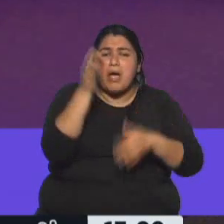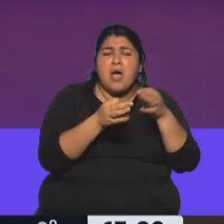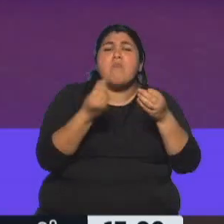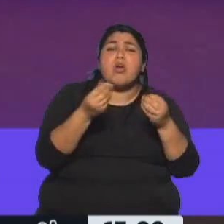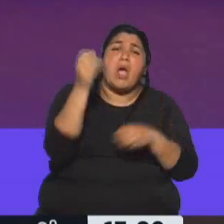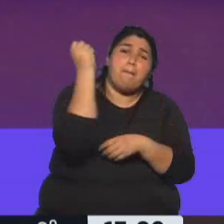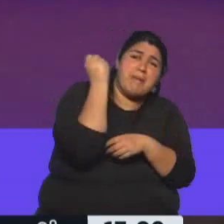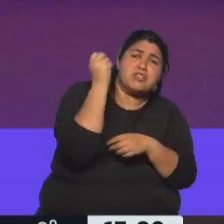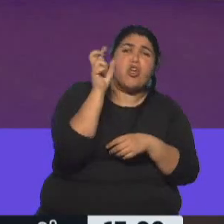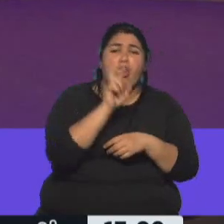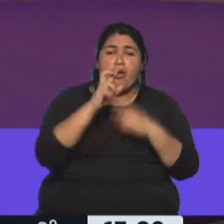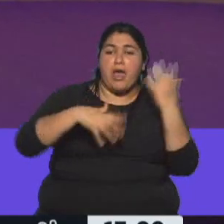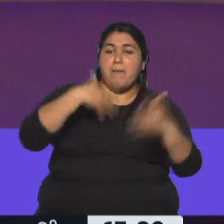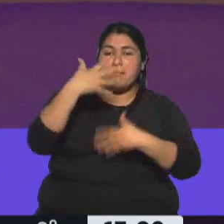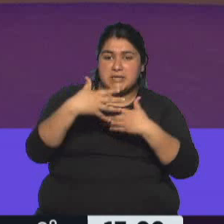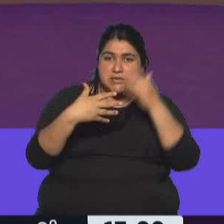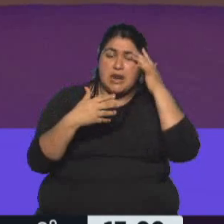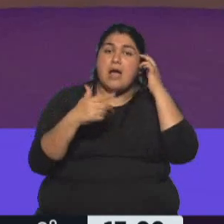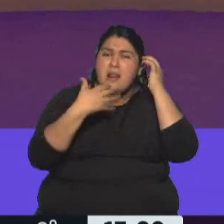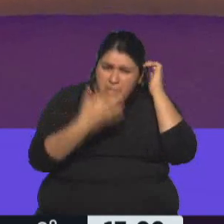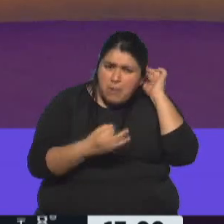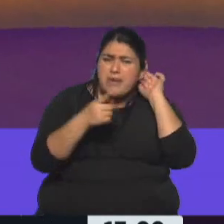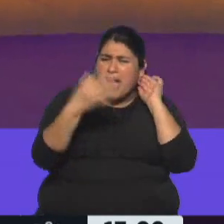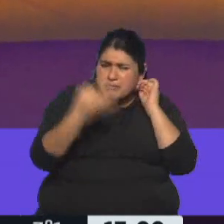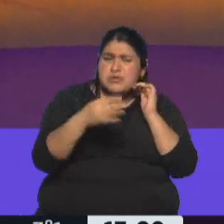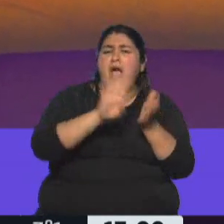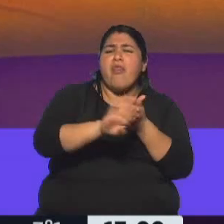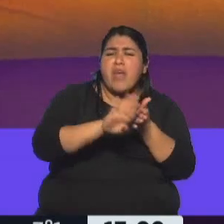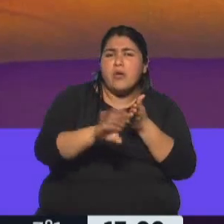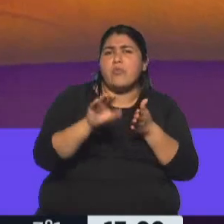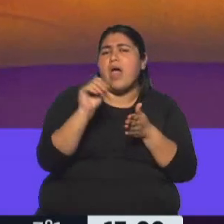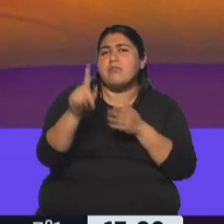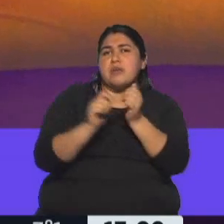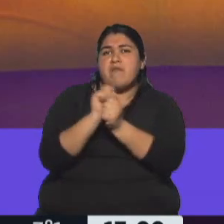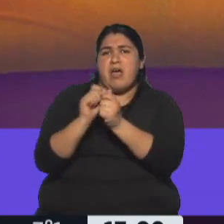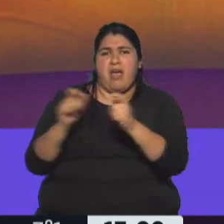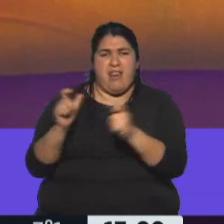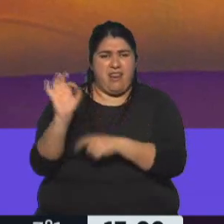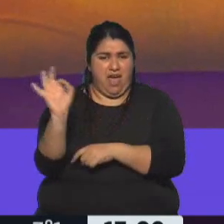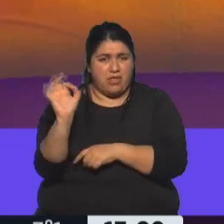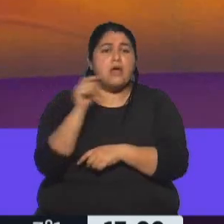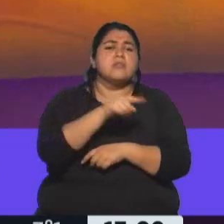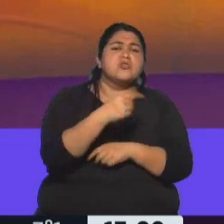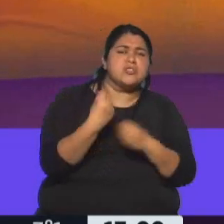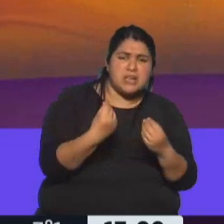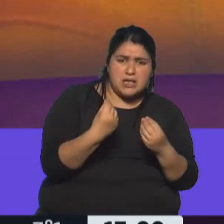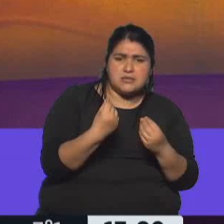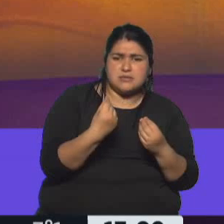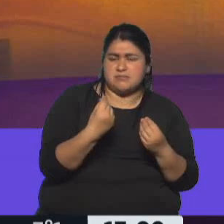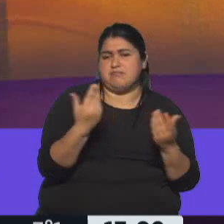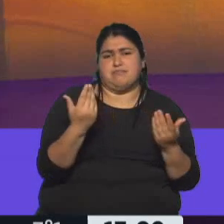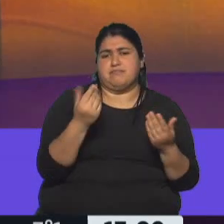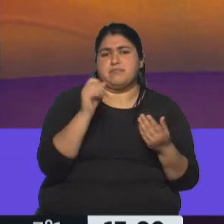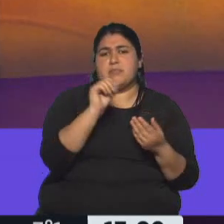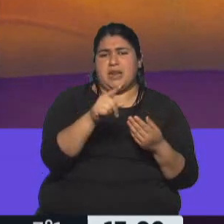pesos. Yo les pregunto, ¿de verdad les parece que tomar deuda en una moneda que vos no emitís es lo mismo que tomar deuda en una moneda que vos sí emitís y